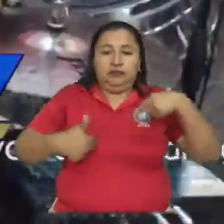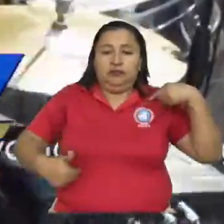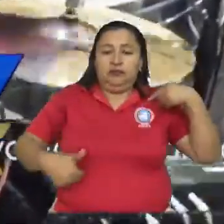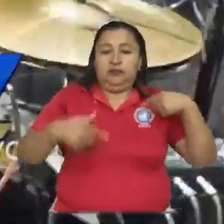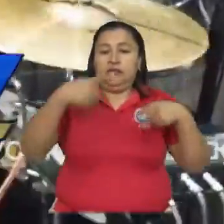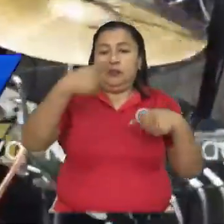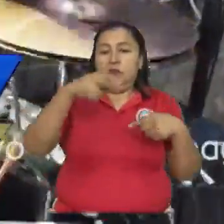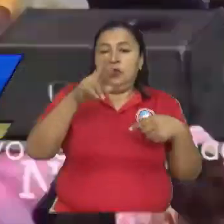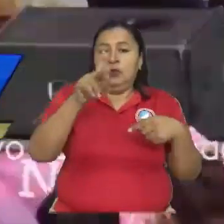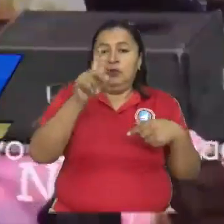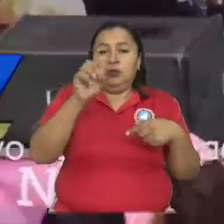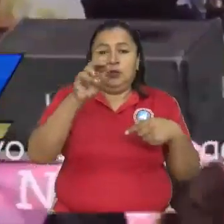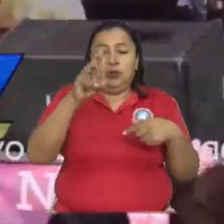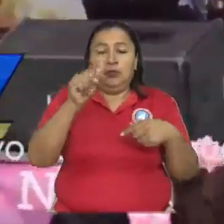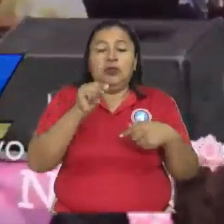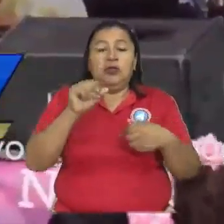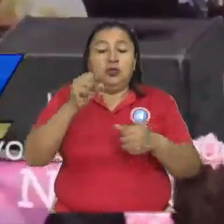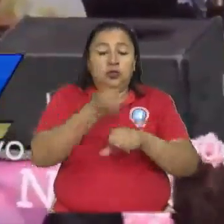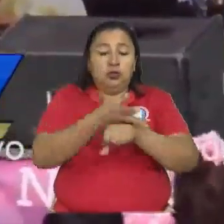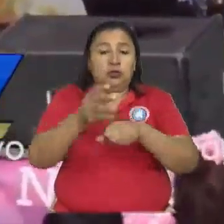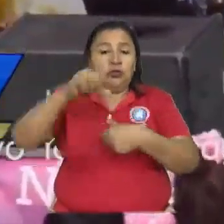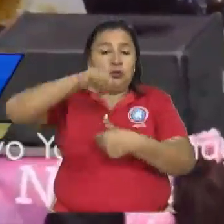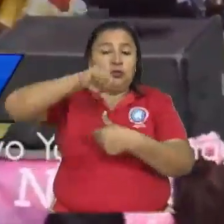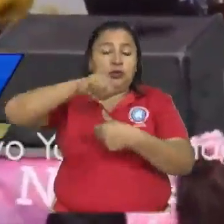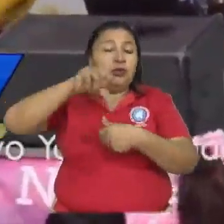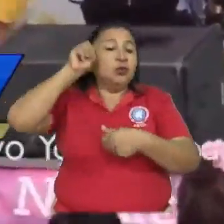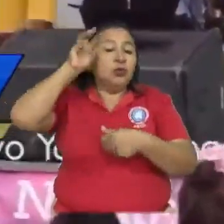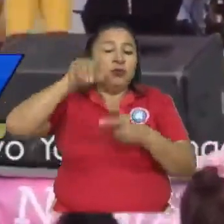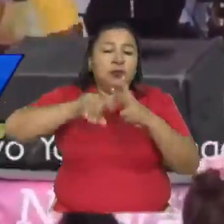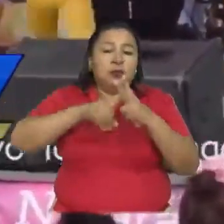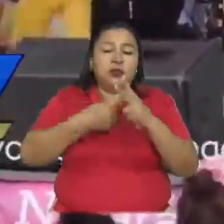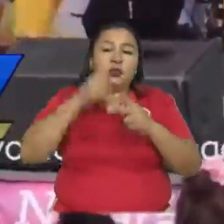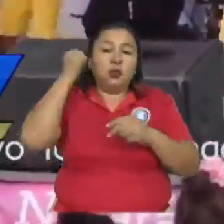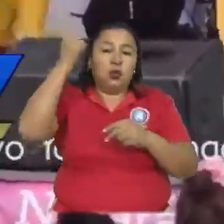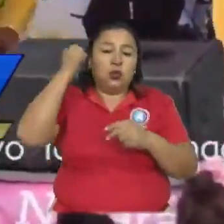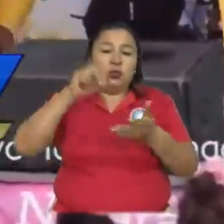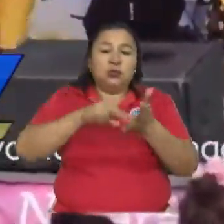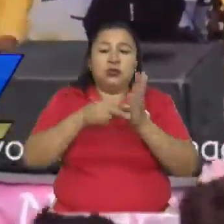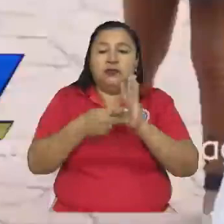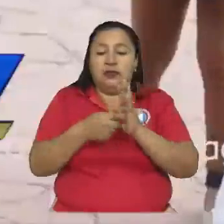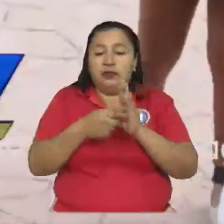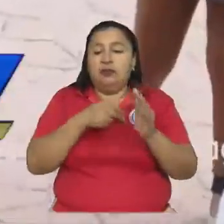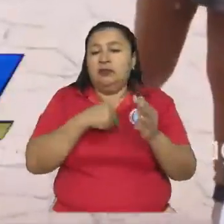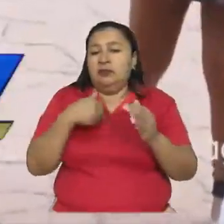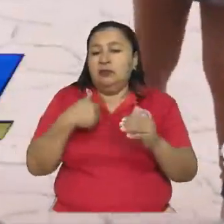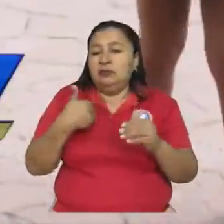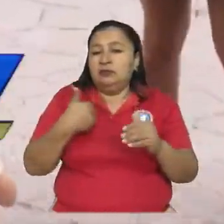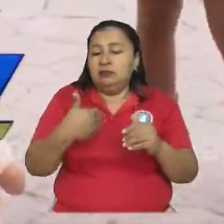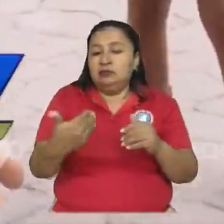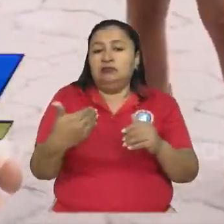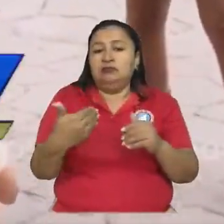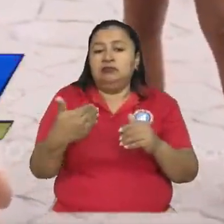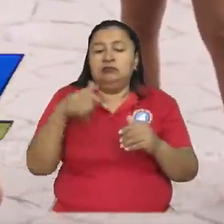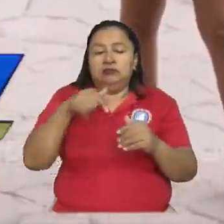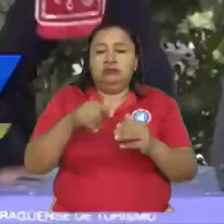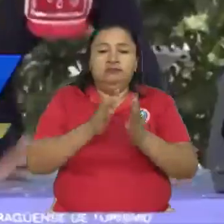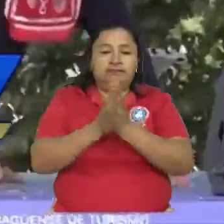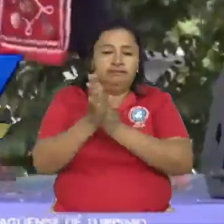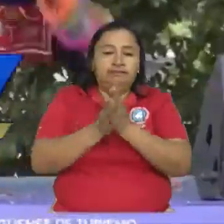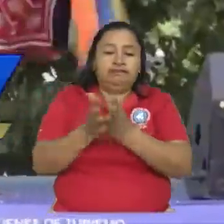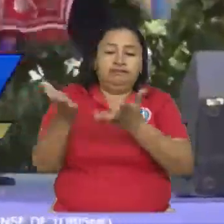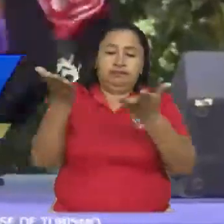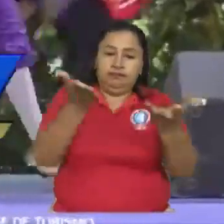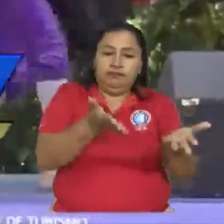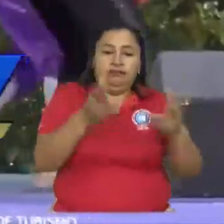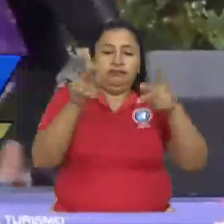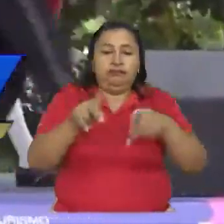del Consejo Centroamericano de Turismo a partir del mes de julio, lo que implica que estaremos también recibiendo a nuestros